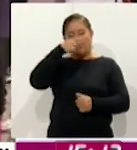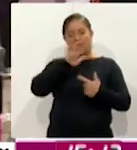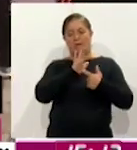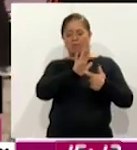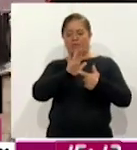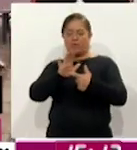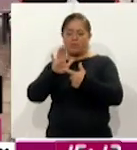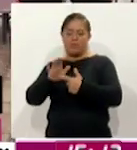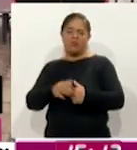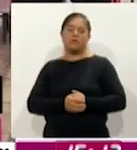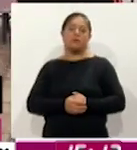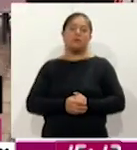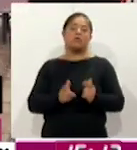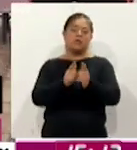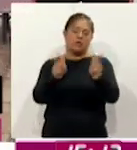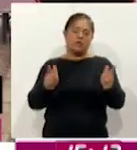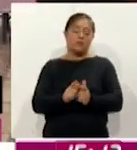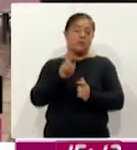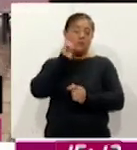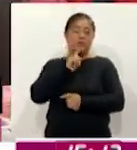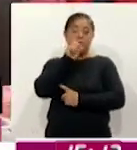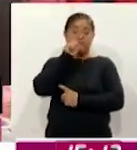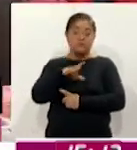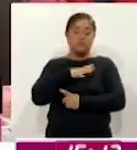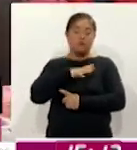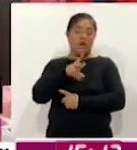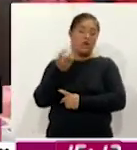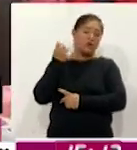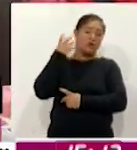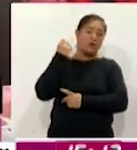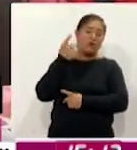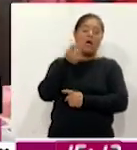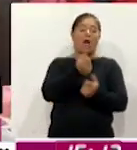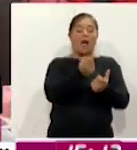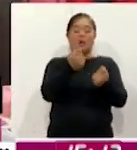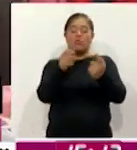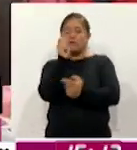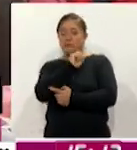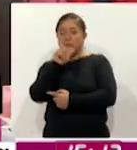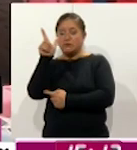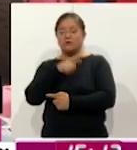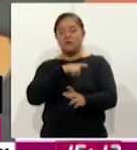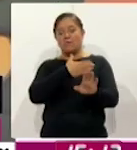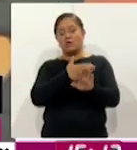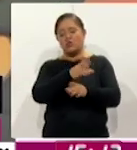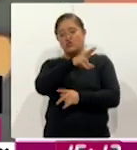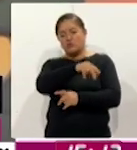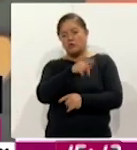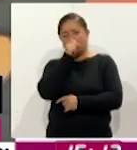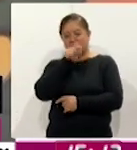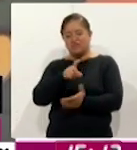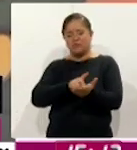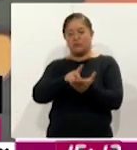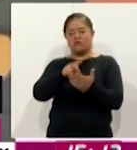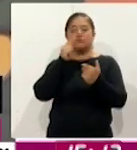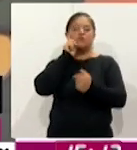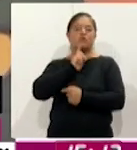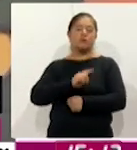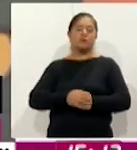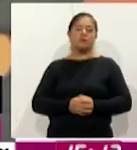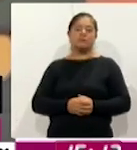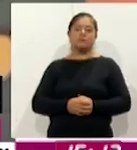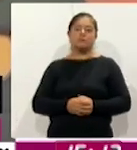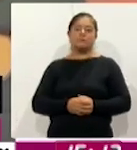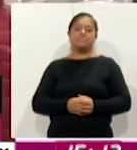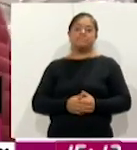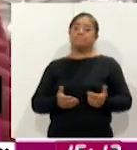también se realizaron algunas conferencias por especialistas sobre la no violencia y los derechos de las mujeres. Así